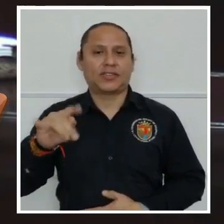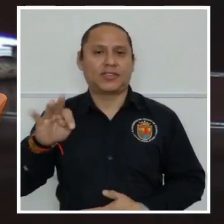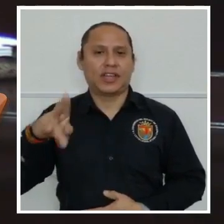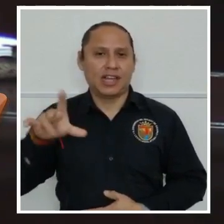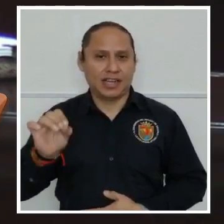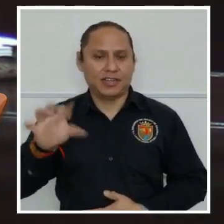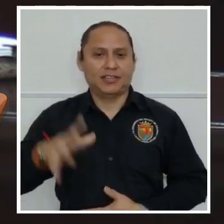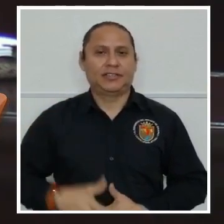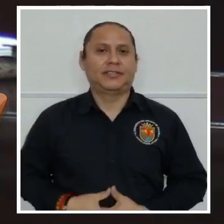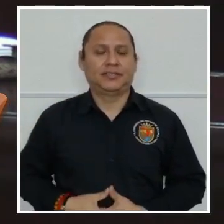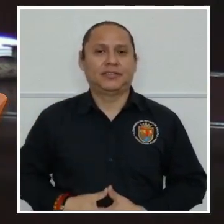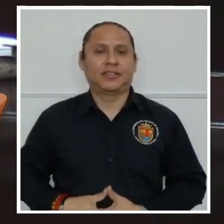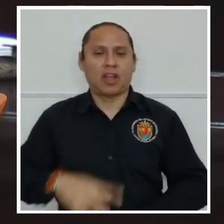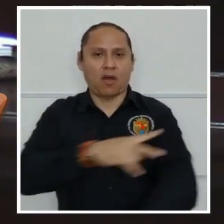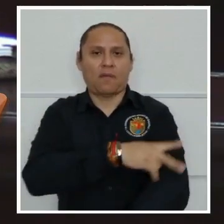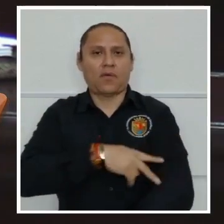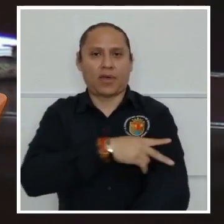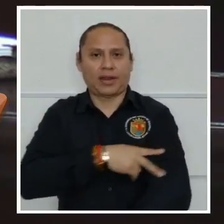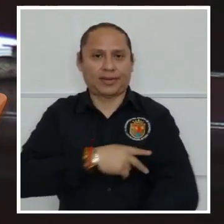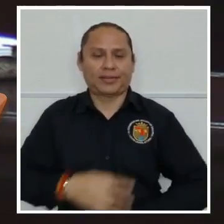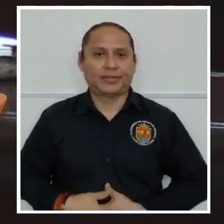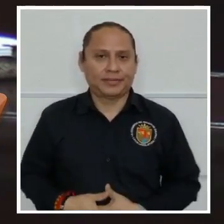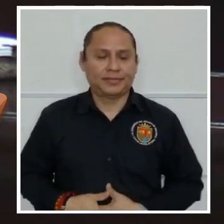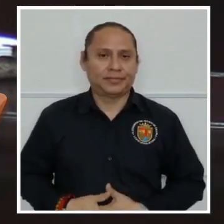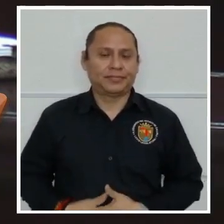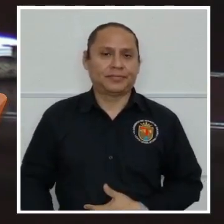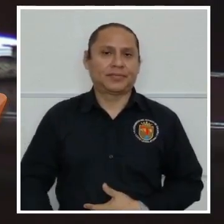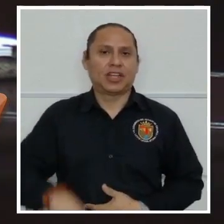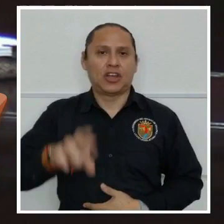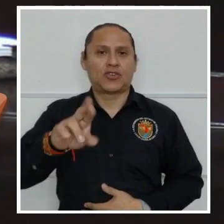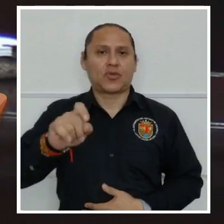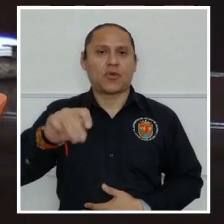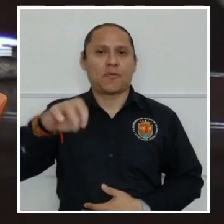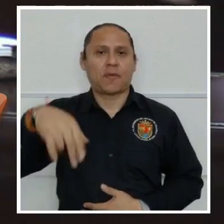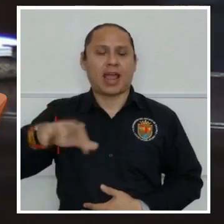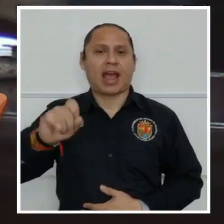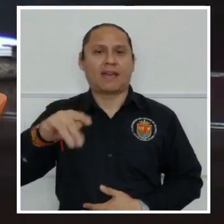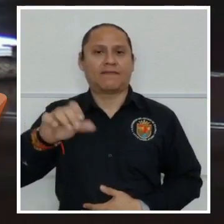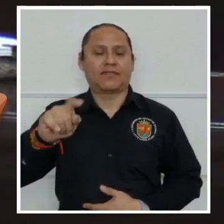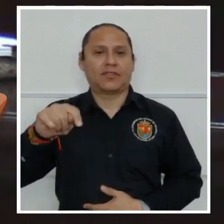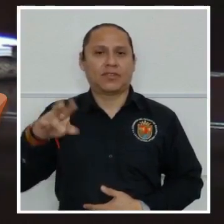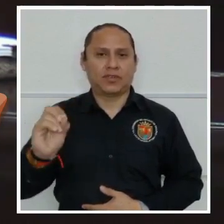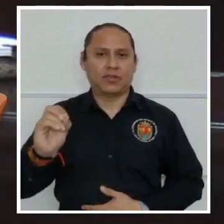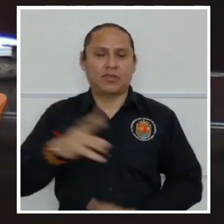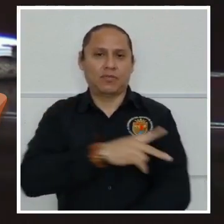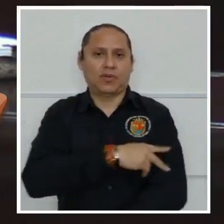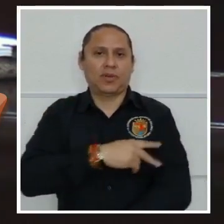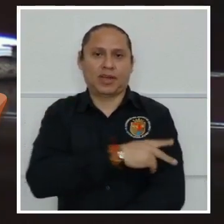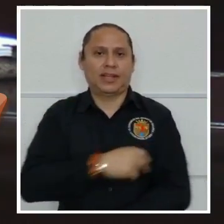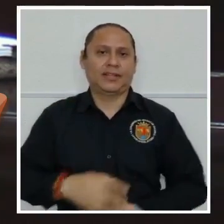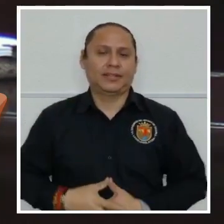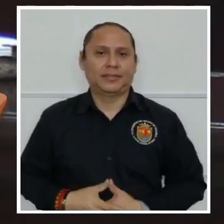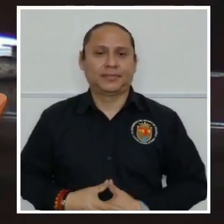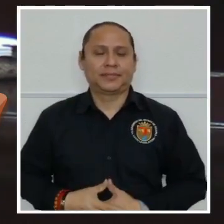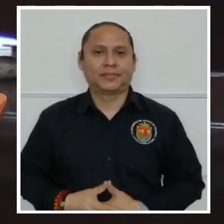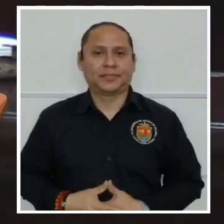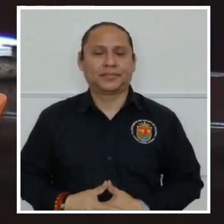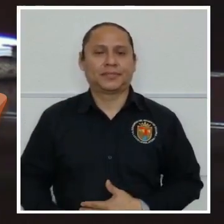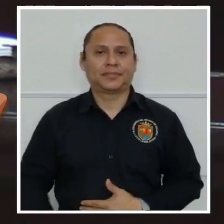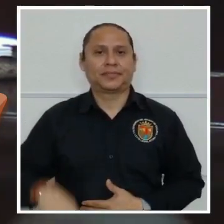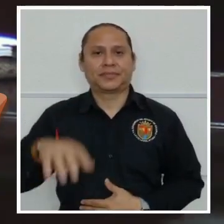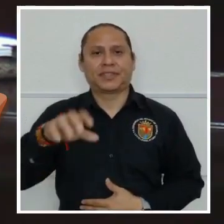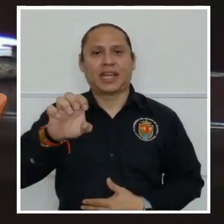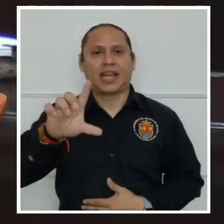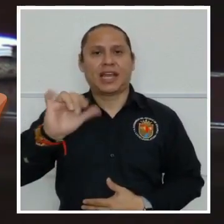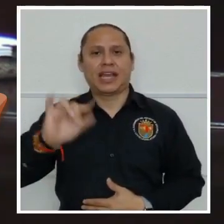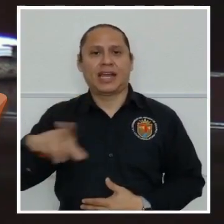Rosario Correa González, vocal. Diputado Rubén Antonio Suárez Esquinca, vocal.